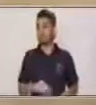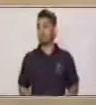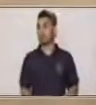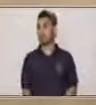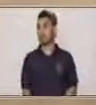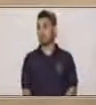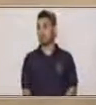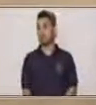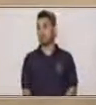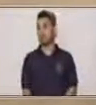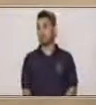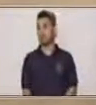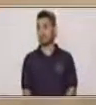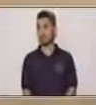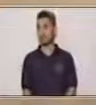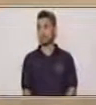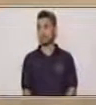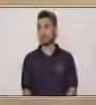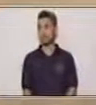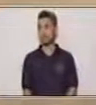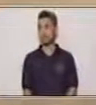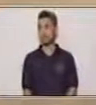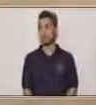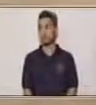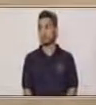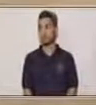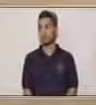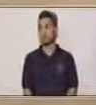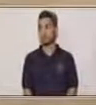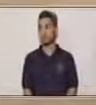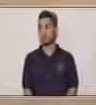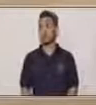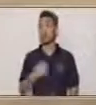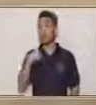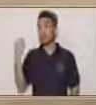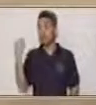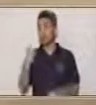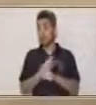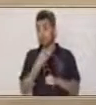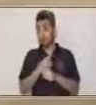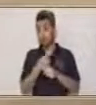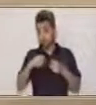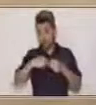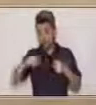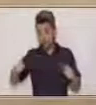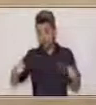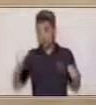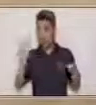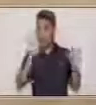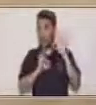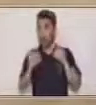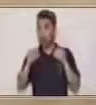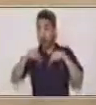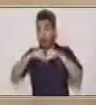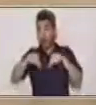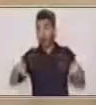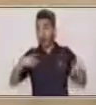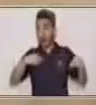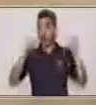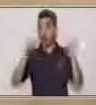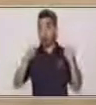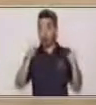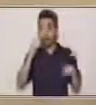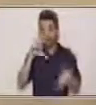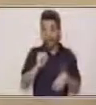que utilizando la cinta métrica o utilizando la regla, pudimos encontrar entonces